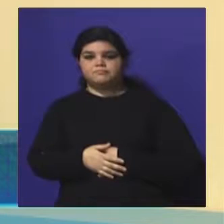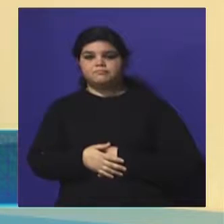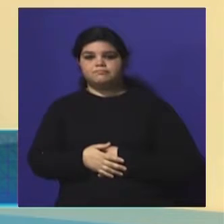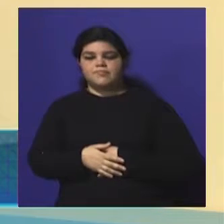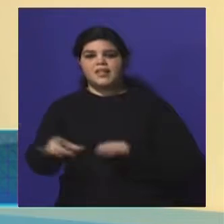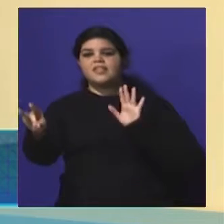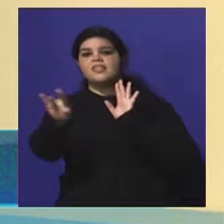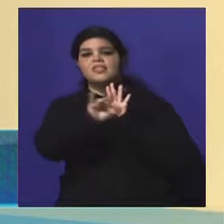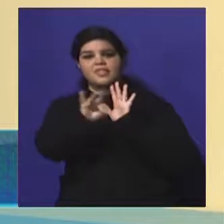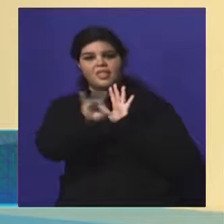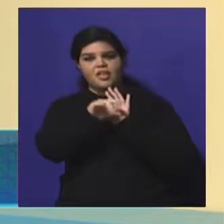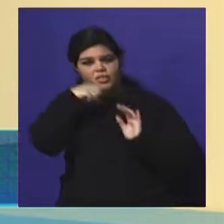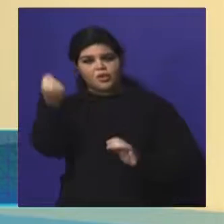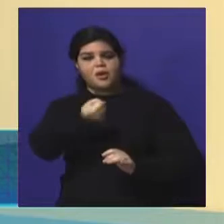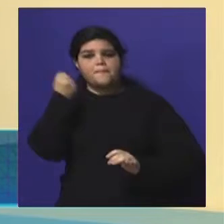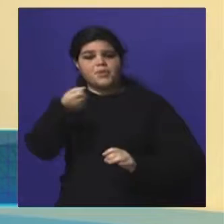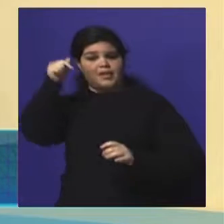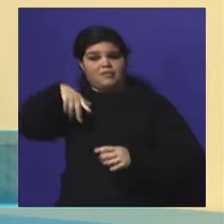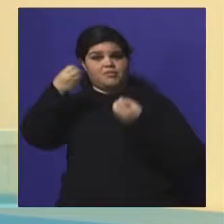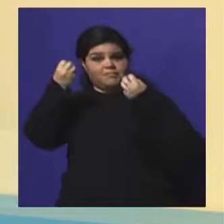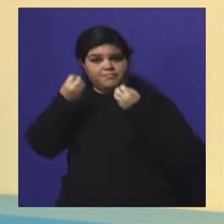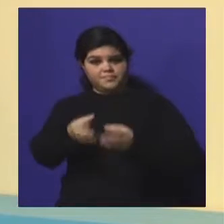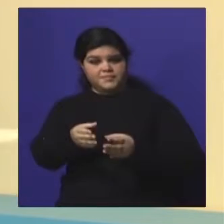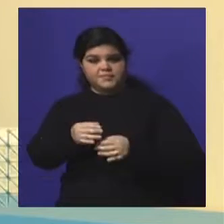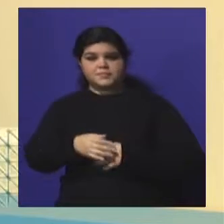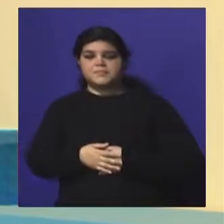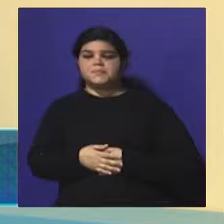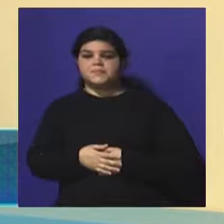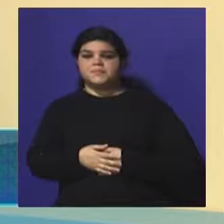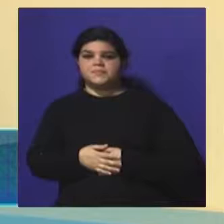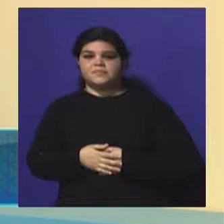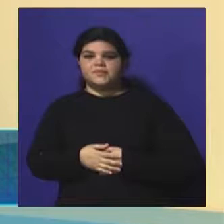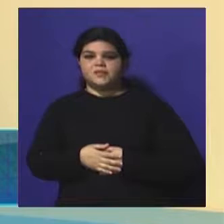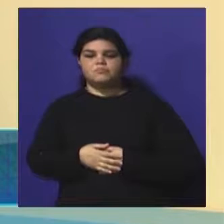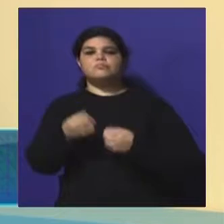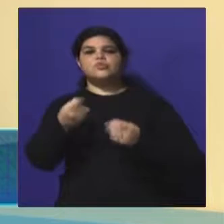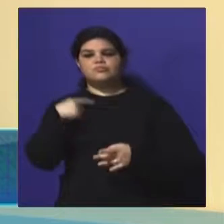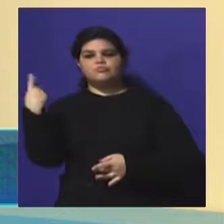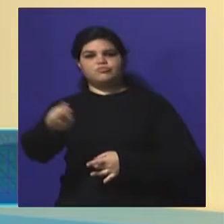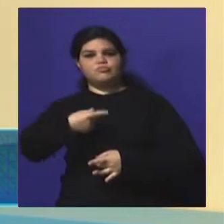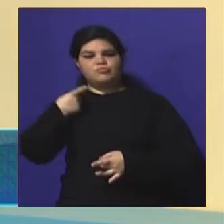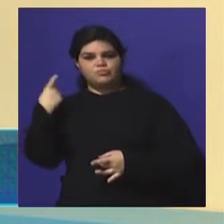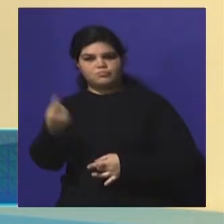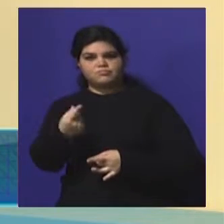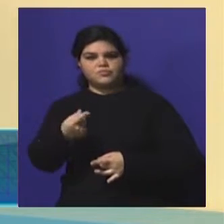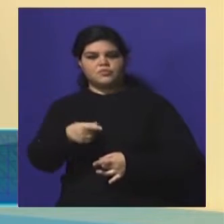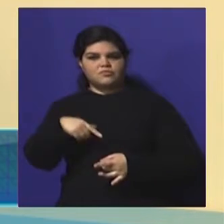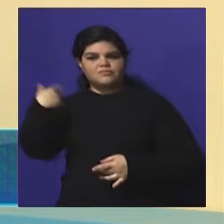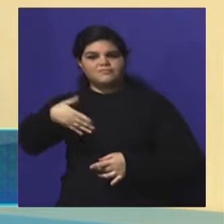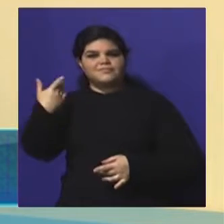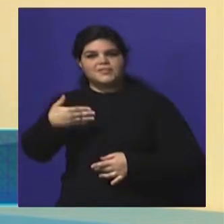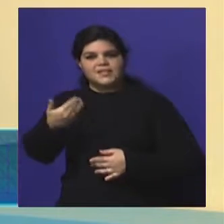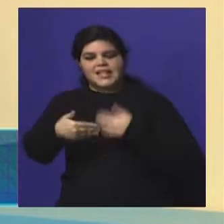dato disparador de esta oportunidad, por el cual profesamos nuestra militancia para